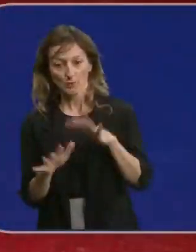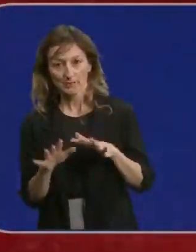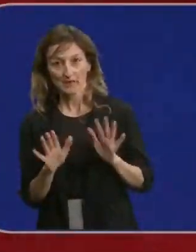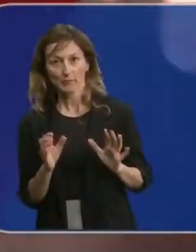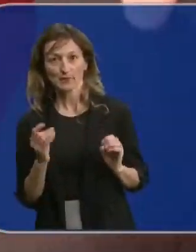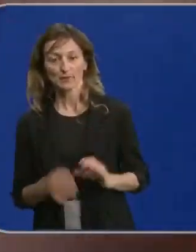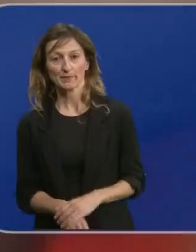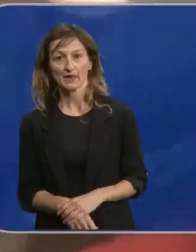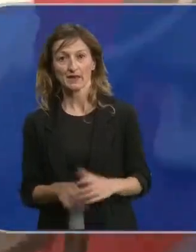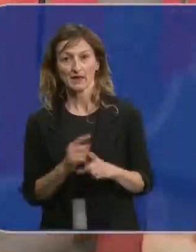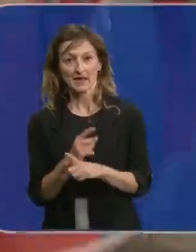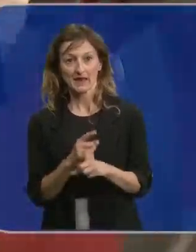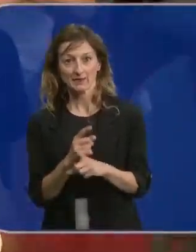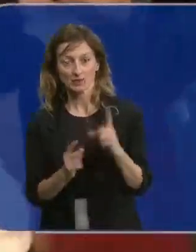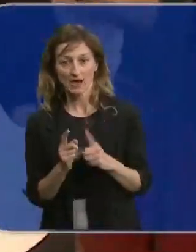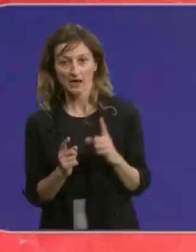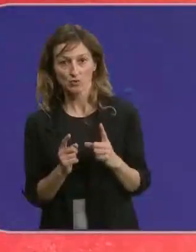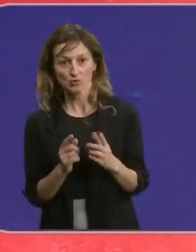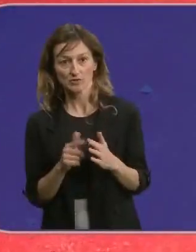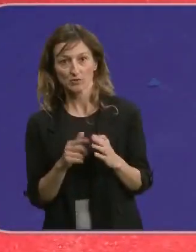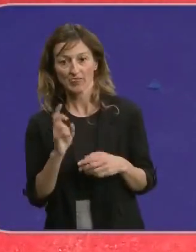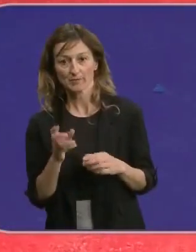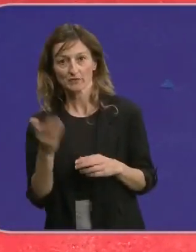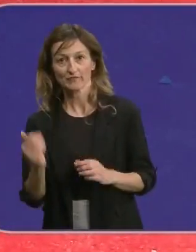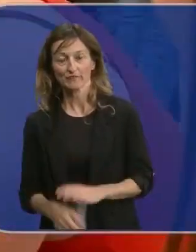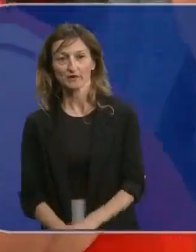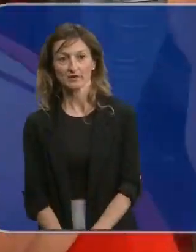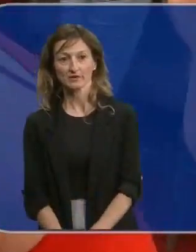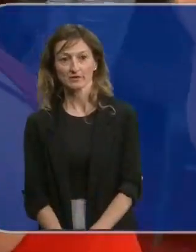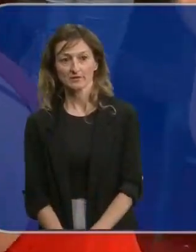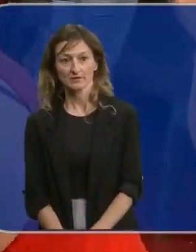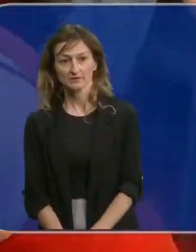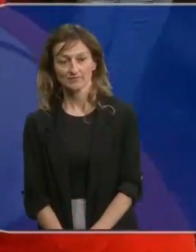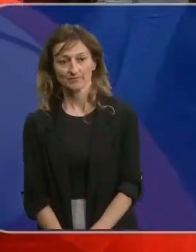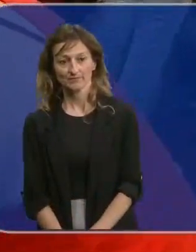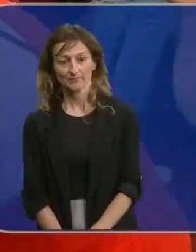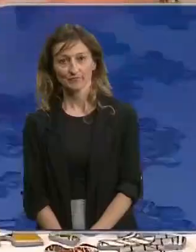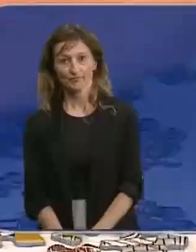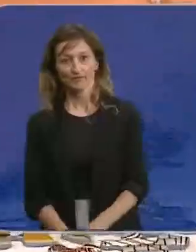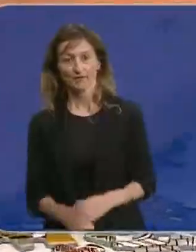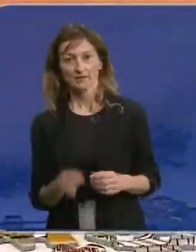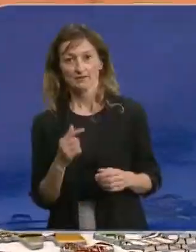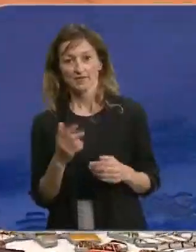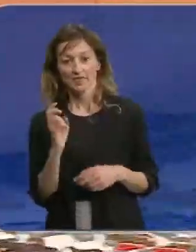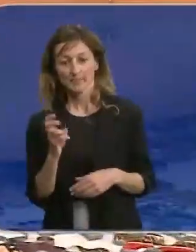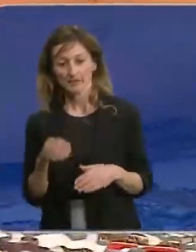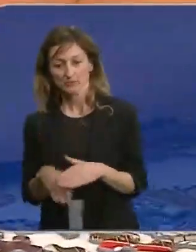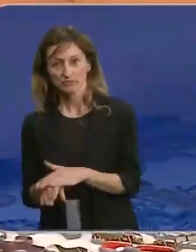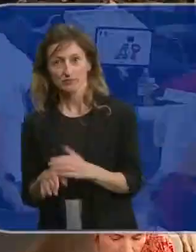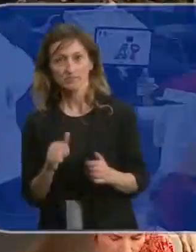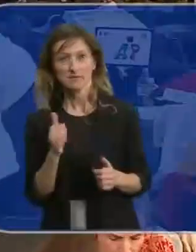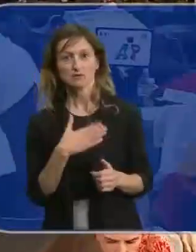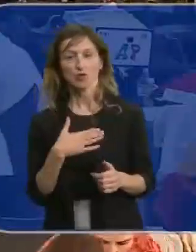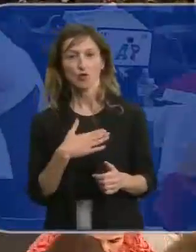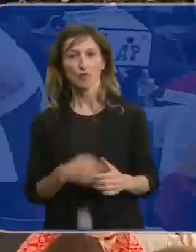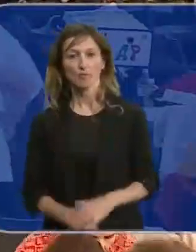bien los nervios juegan malas pasadas y algunos hasta se quitan los zapatos los deja bajo la mesa nos cuenta para